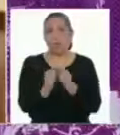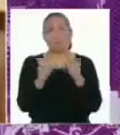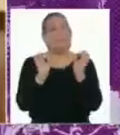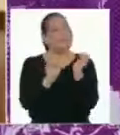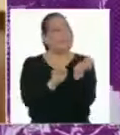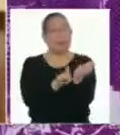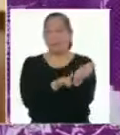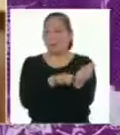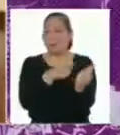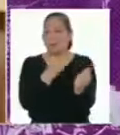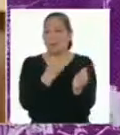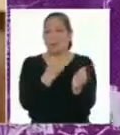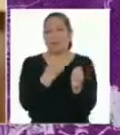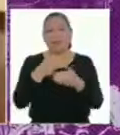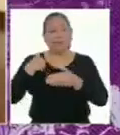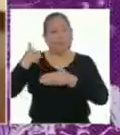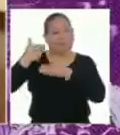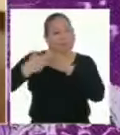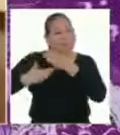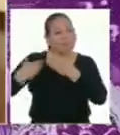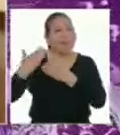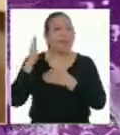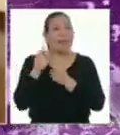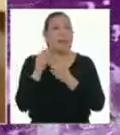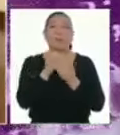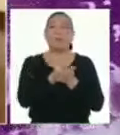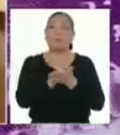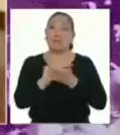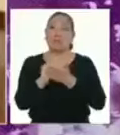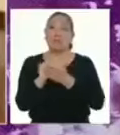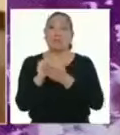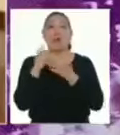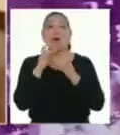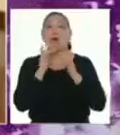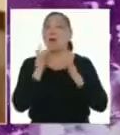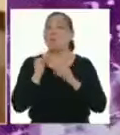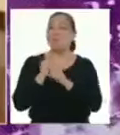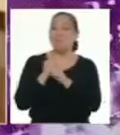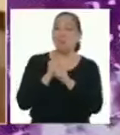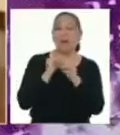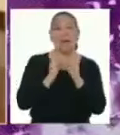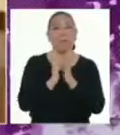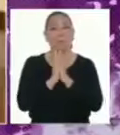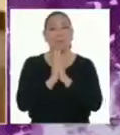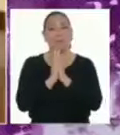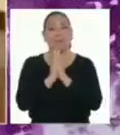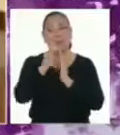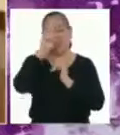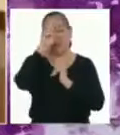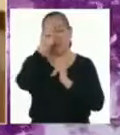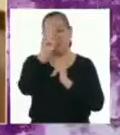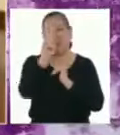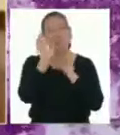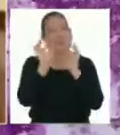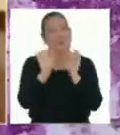como de costumbre en la tradición del mes morado, celebramos la misa por la nación.